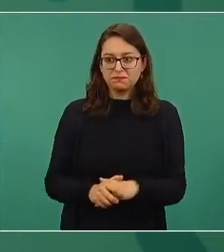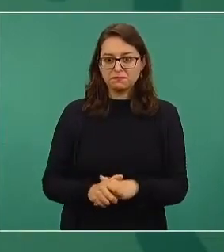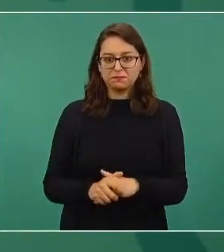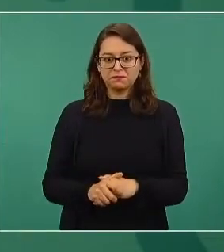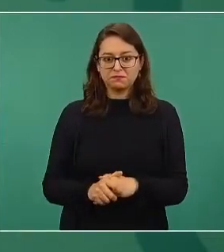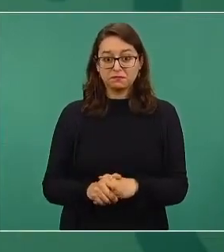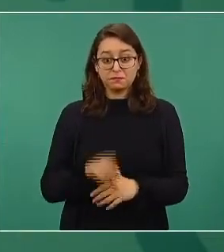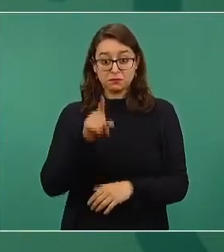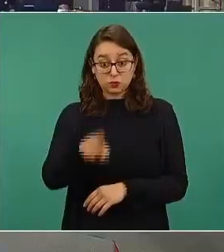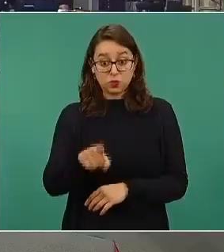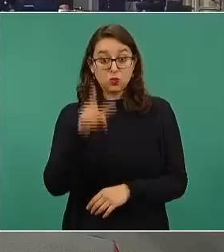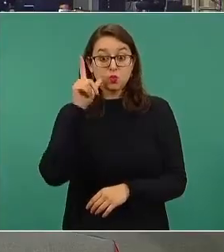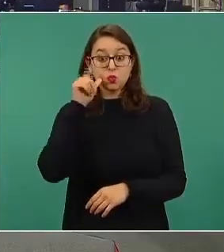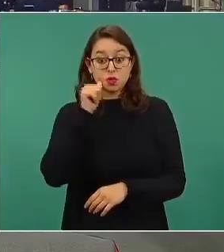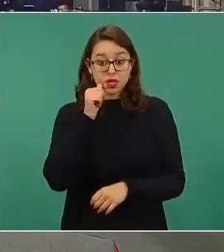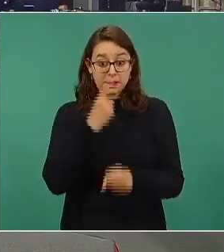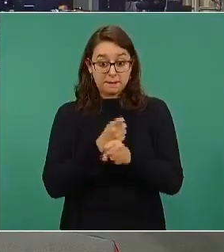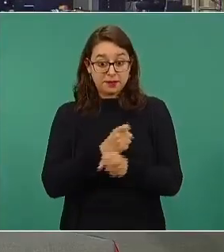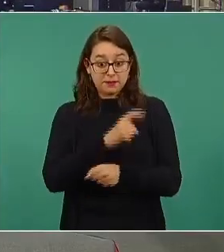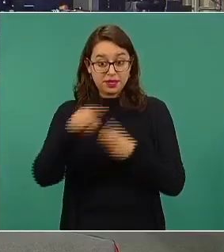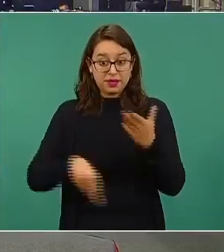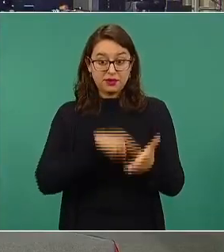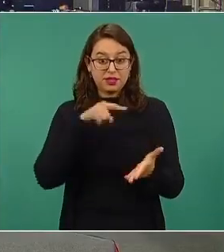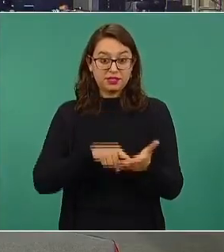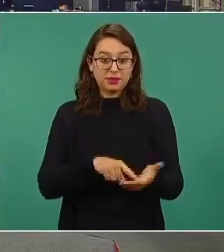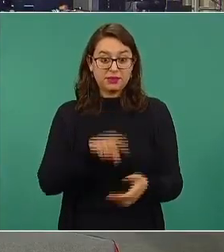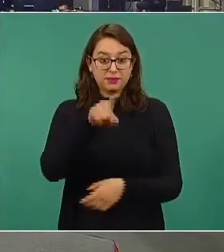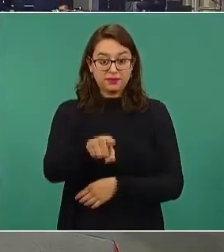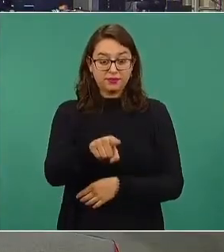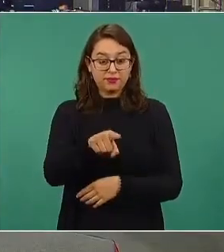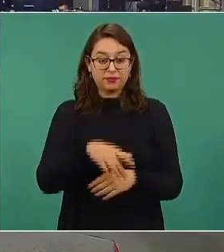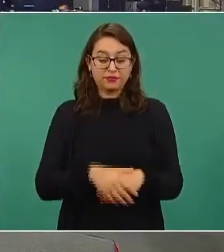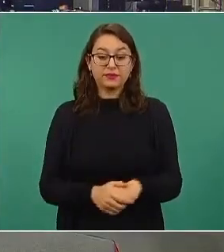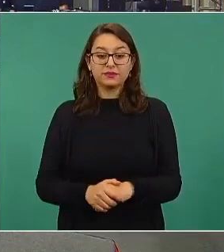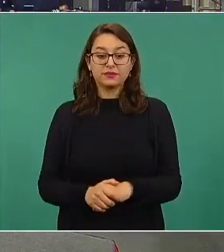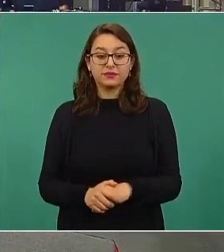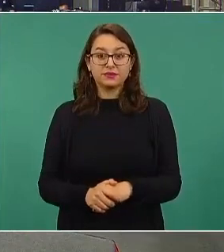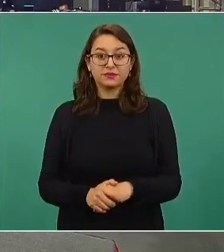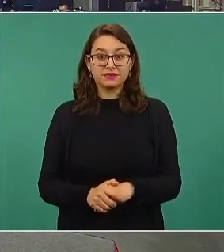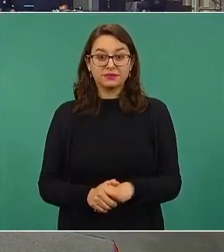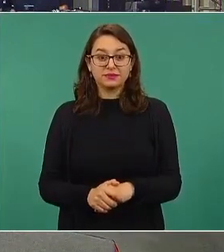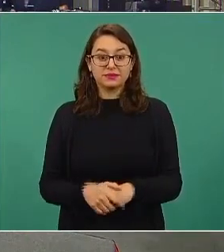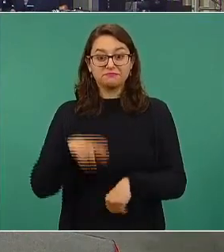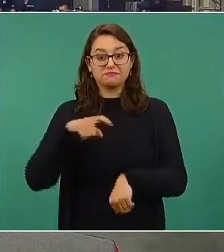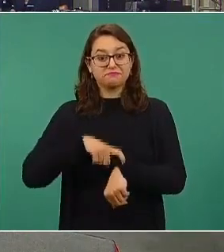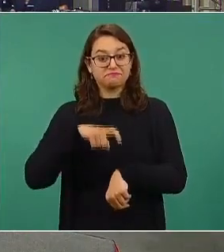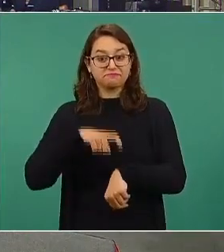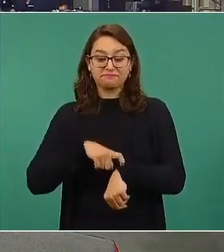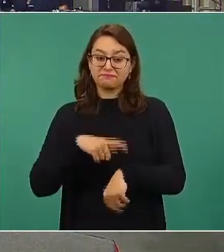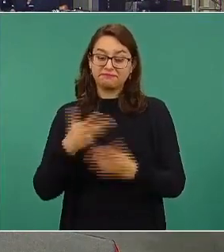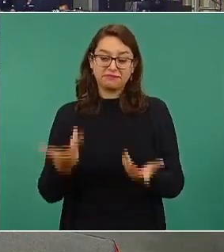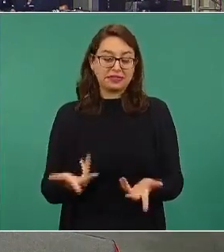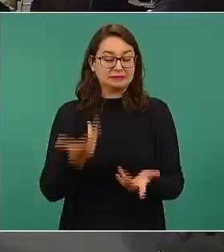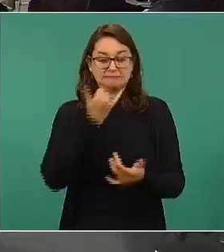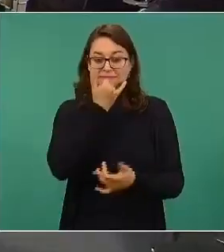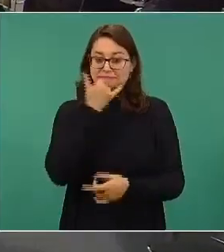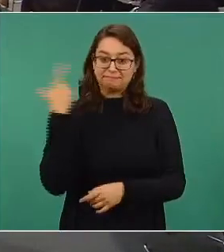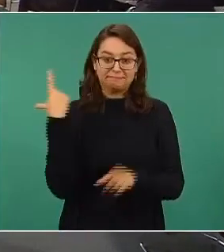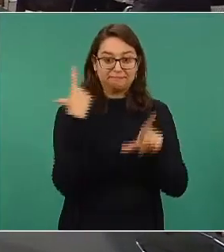Te quedas para mañana primer lugar, ¿de acuerdo? Porque es que ya me están